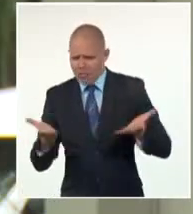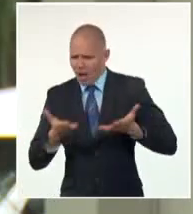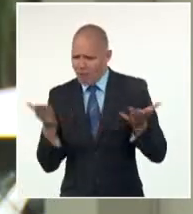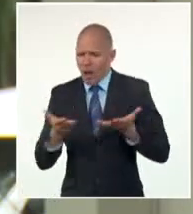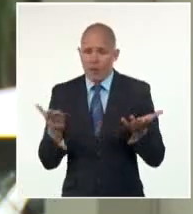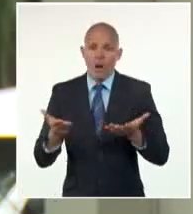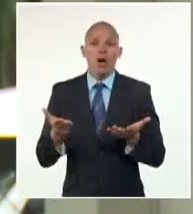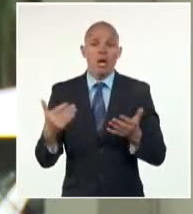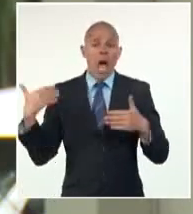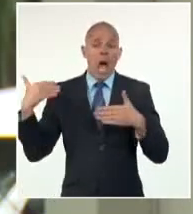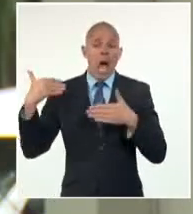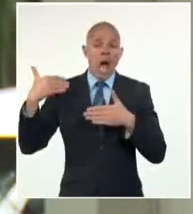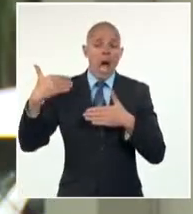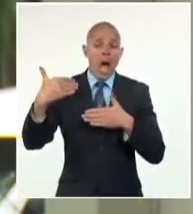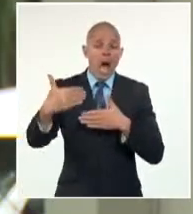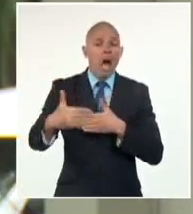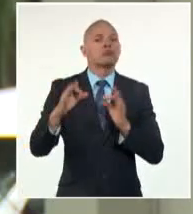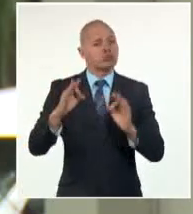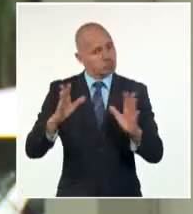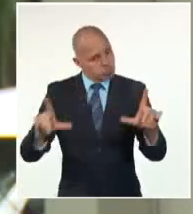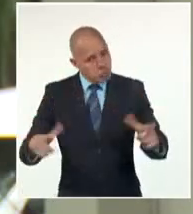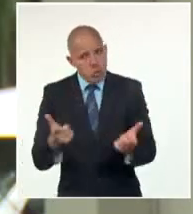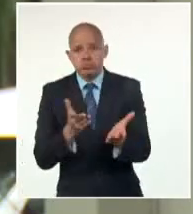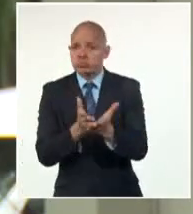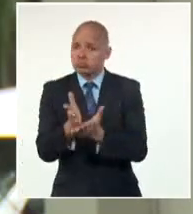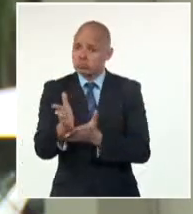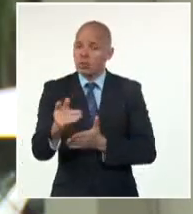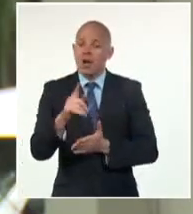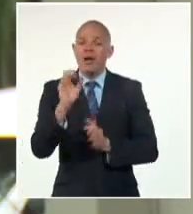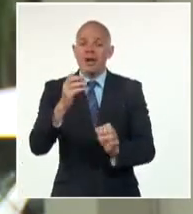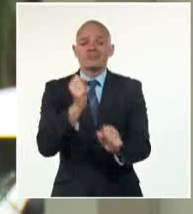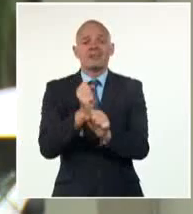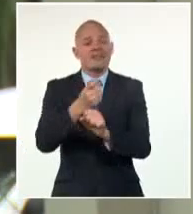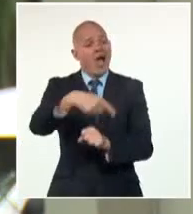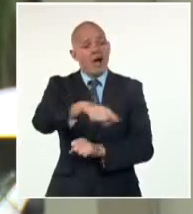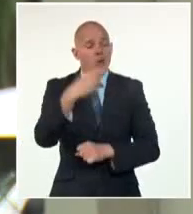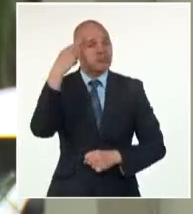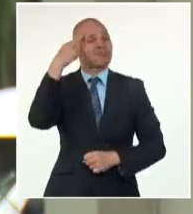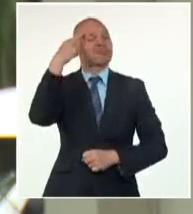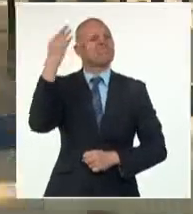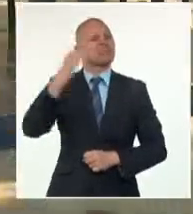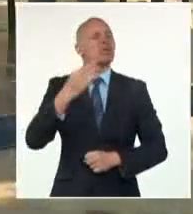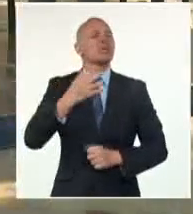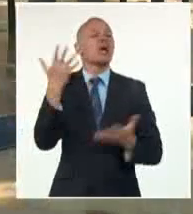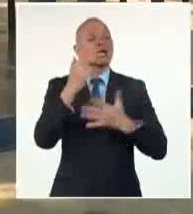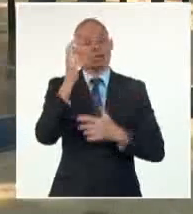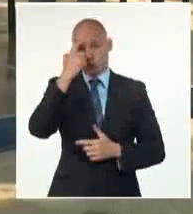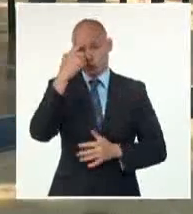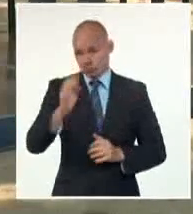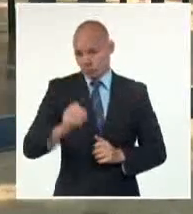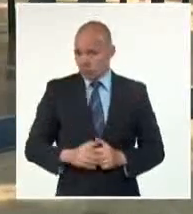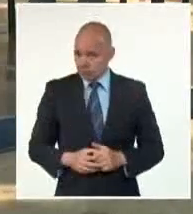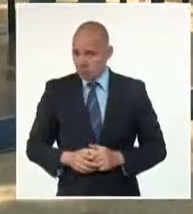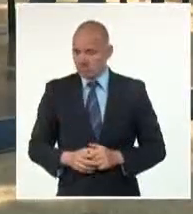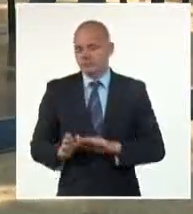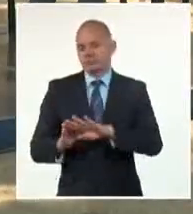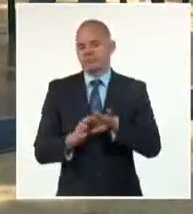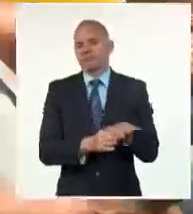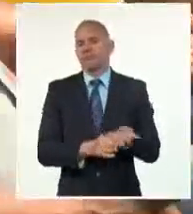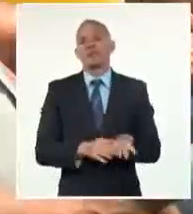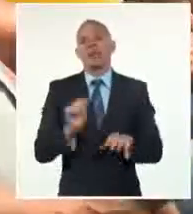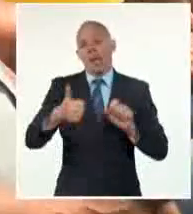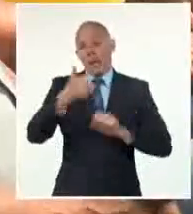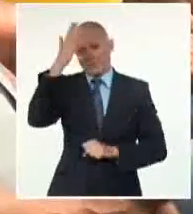provincia, y cómo ese compromiso en sus trabajadores, en sus colectivos, se ha mantenido a lo largo de estos años. El mandatario cubano resaltó